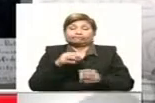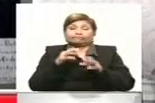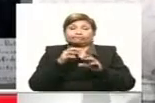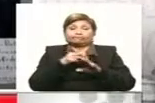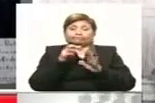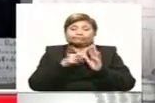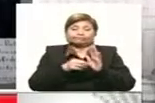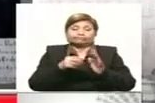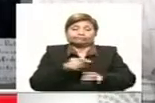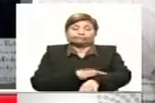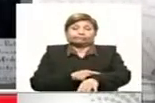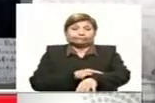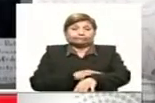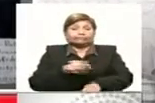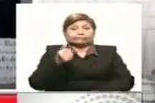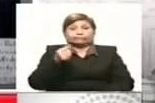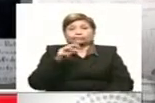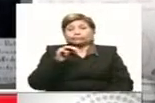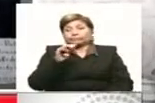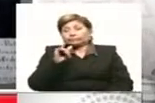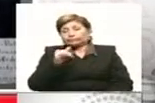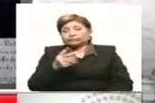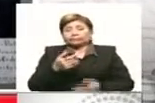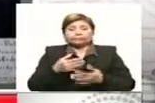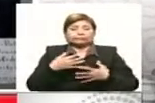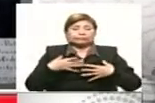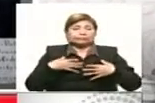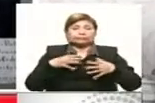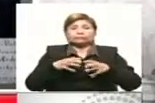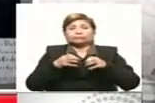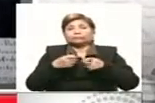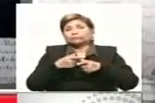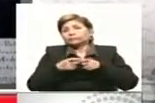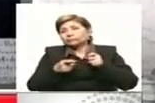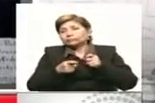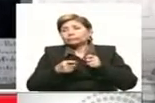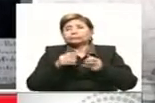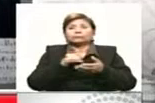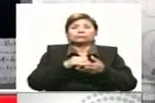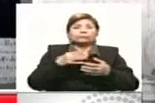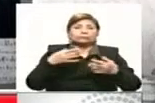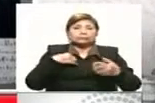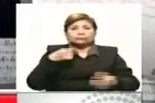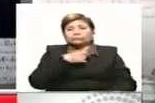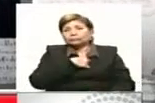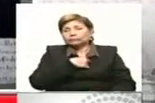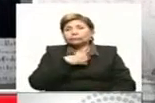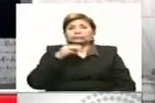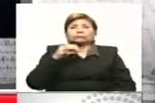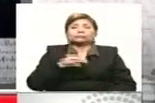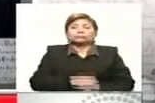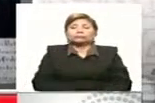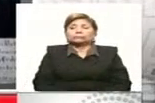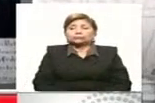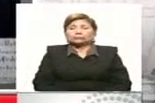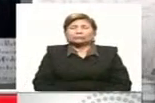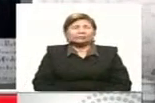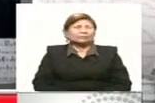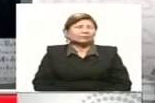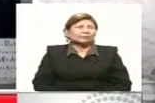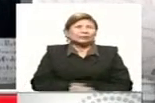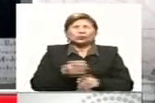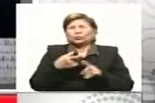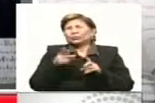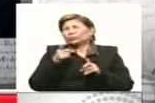el de anemia, como el de cáncer de cuello uterino, de mama, el tratamiento de cáncer. En fin, hay